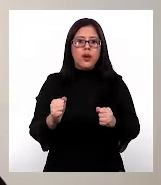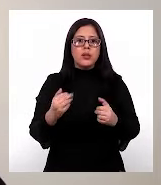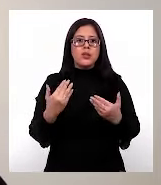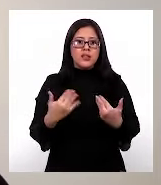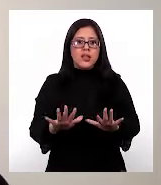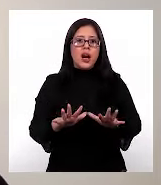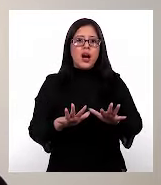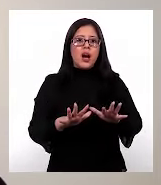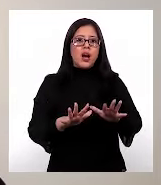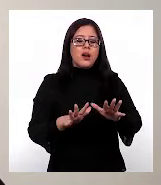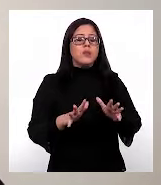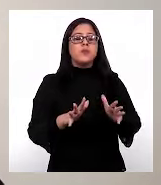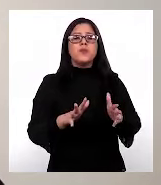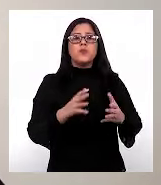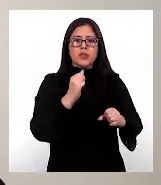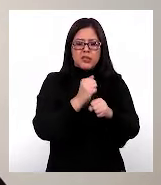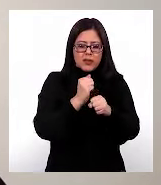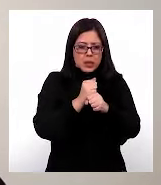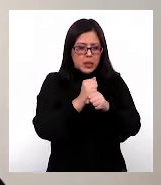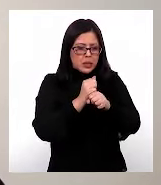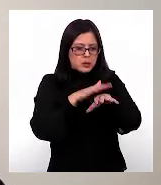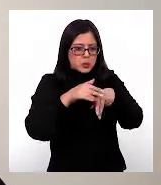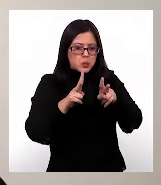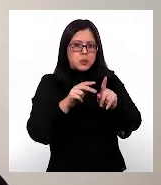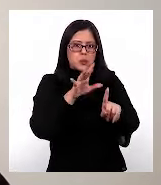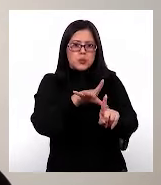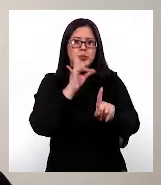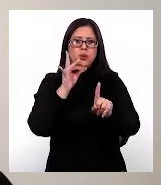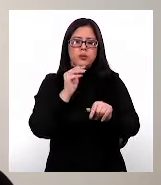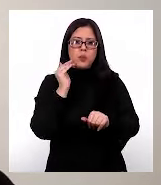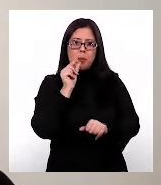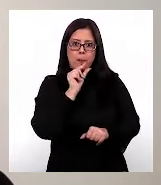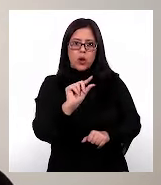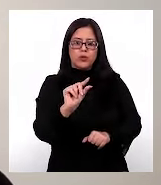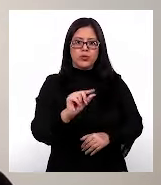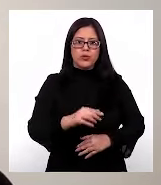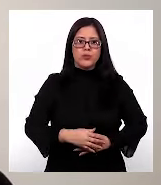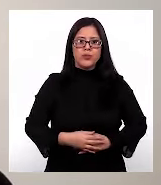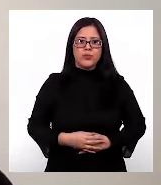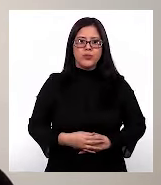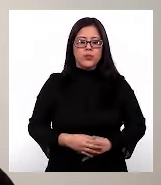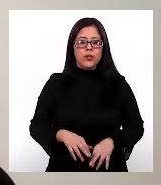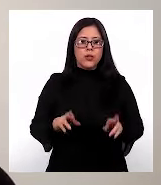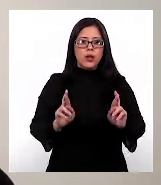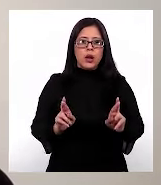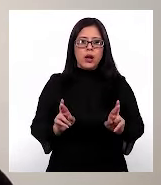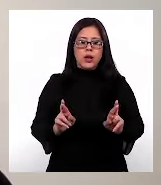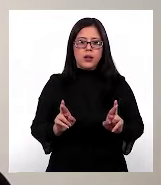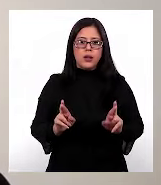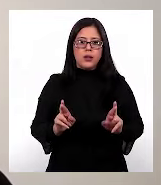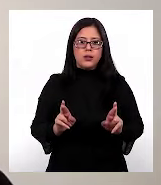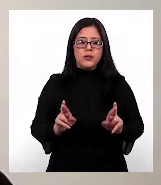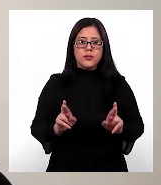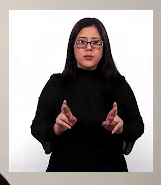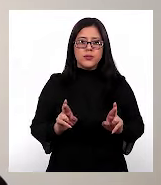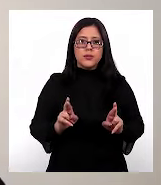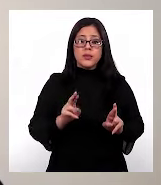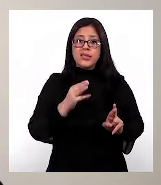concretar todas aquellas acciones que nos permitan encontrarlo cuanto antes y ojalá